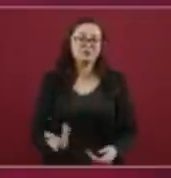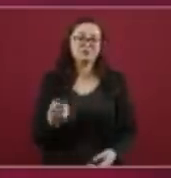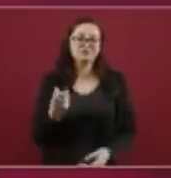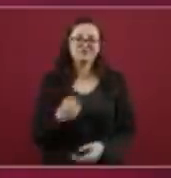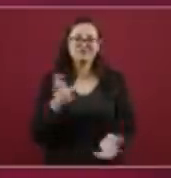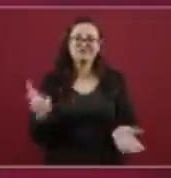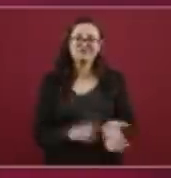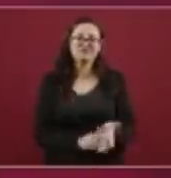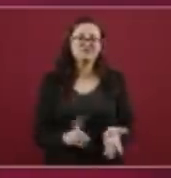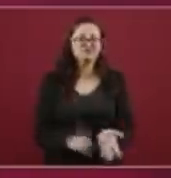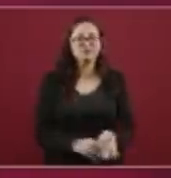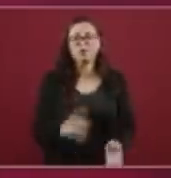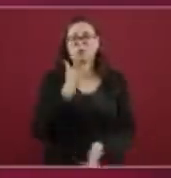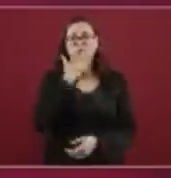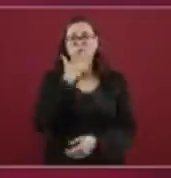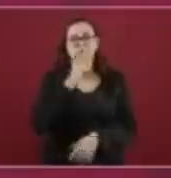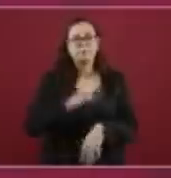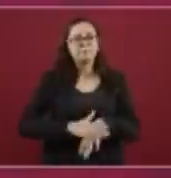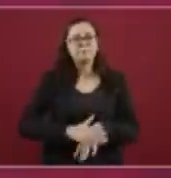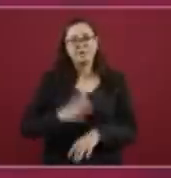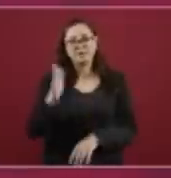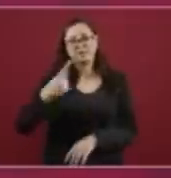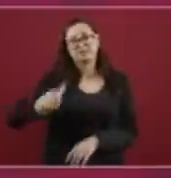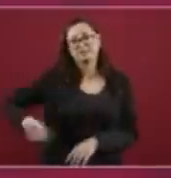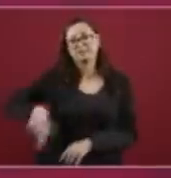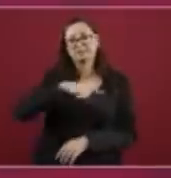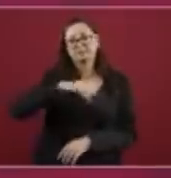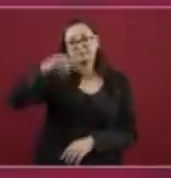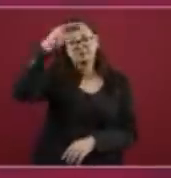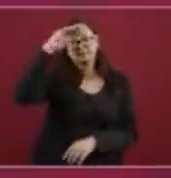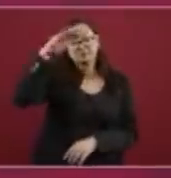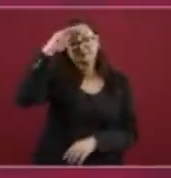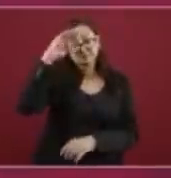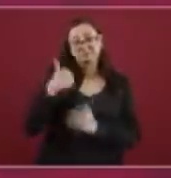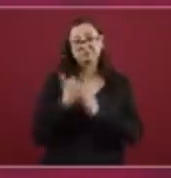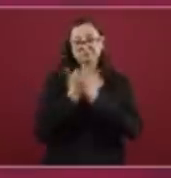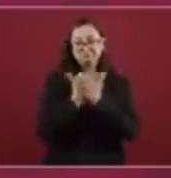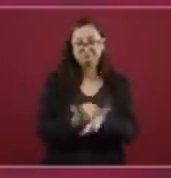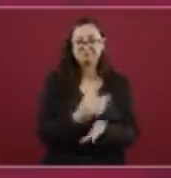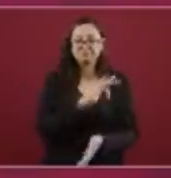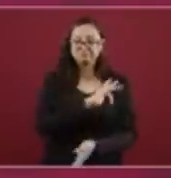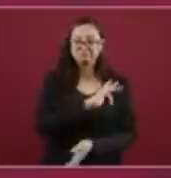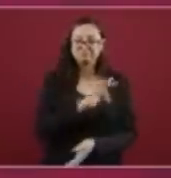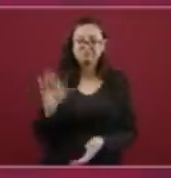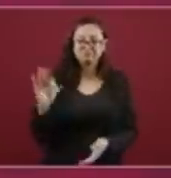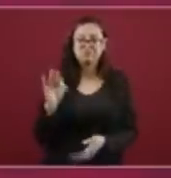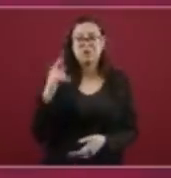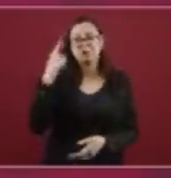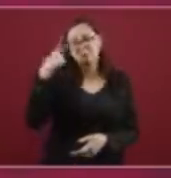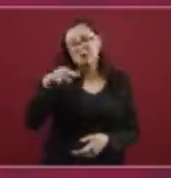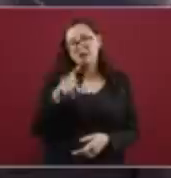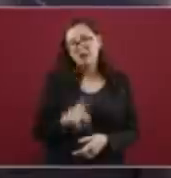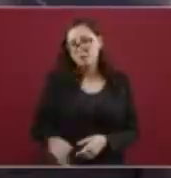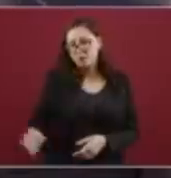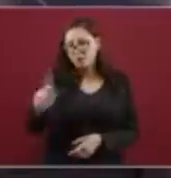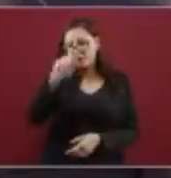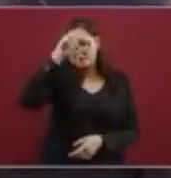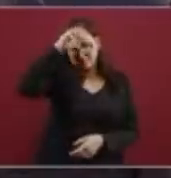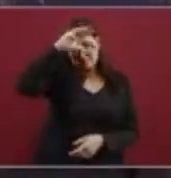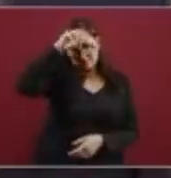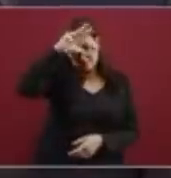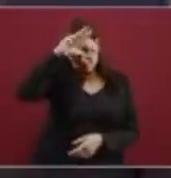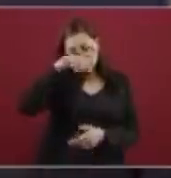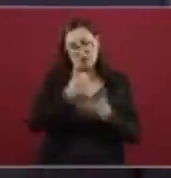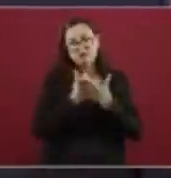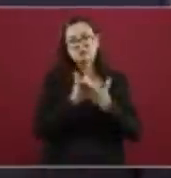Entonces, pensamos que de esta manera se puede ayudar a las poblaciones mineras y